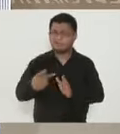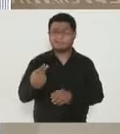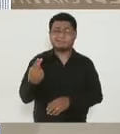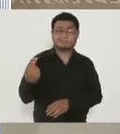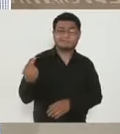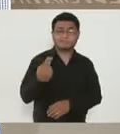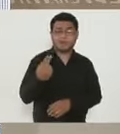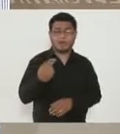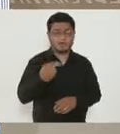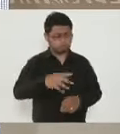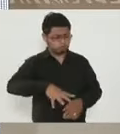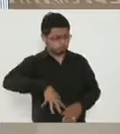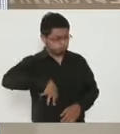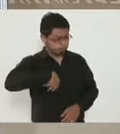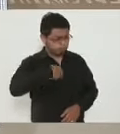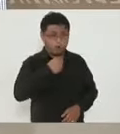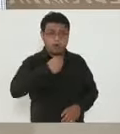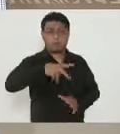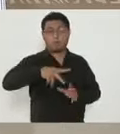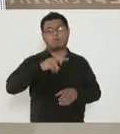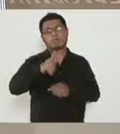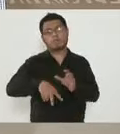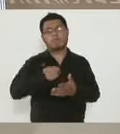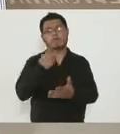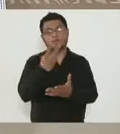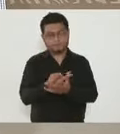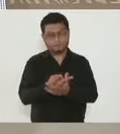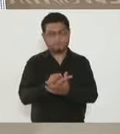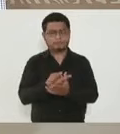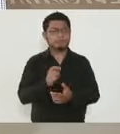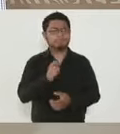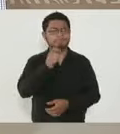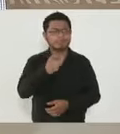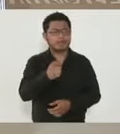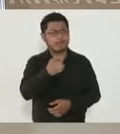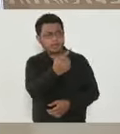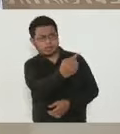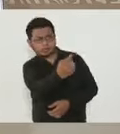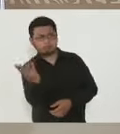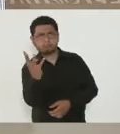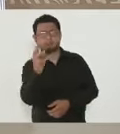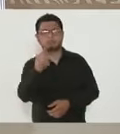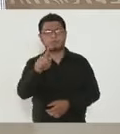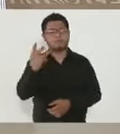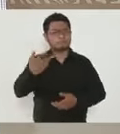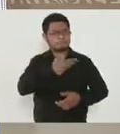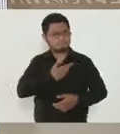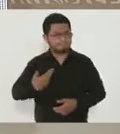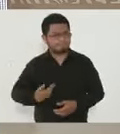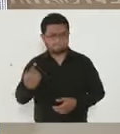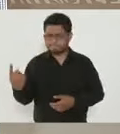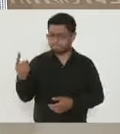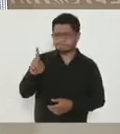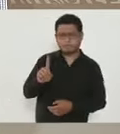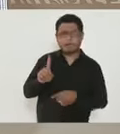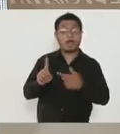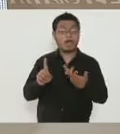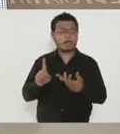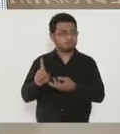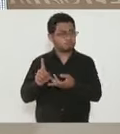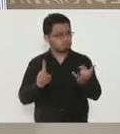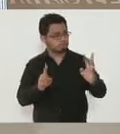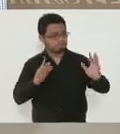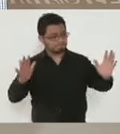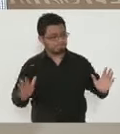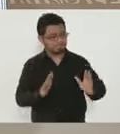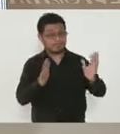obra. En ese sentido, la visita de presidencial de supervisión sirve para incentivar a los constructores a recuperar los tiempos perdidos por